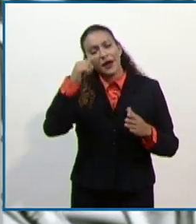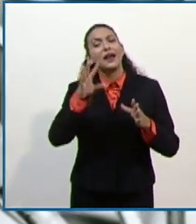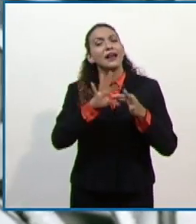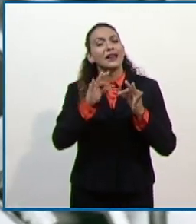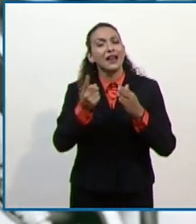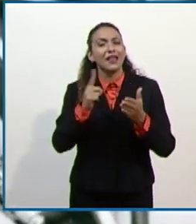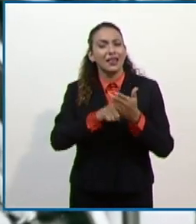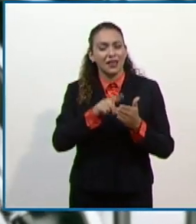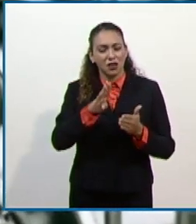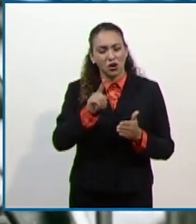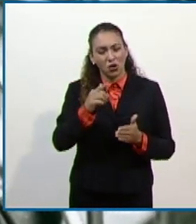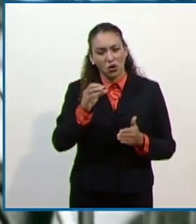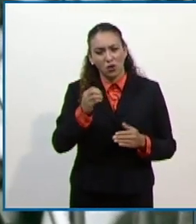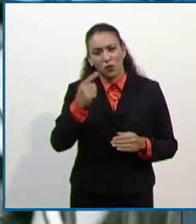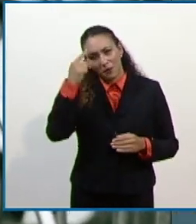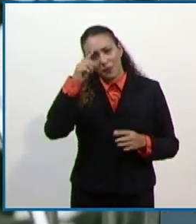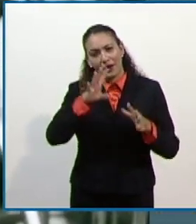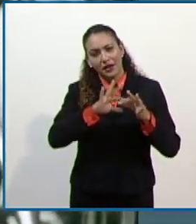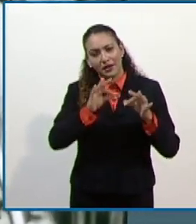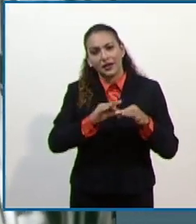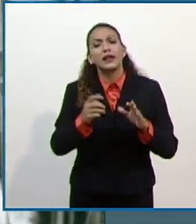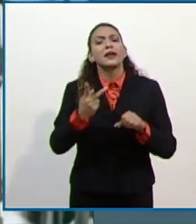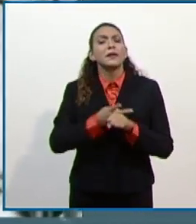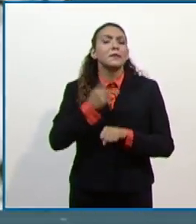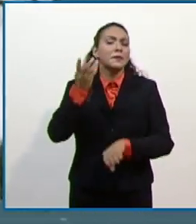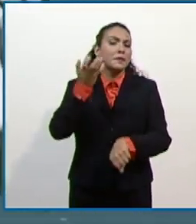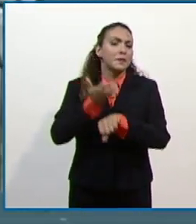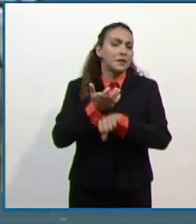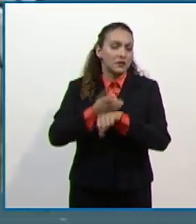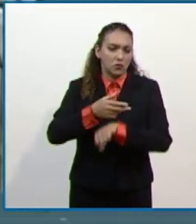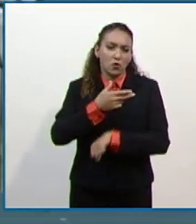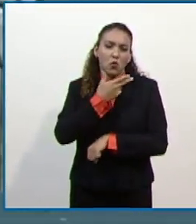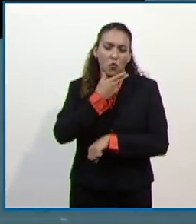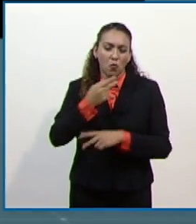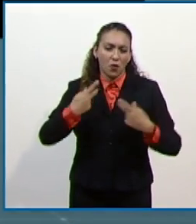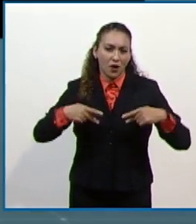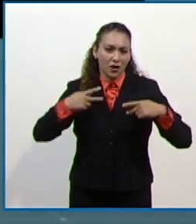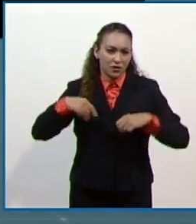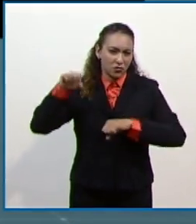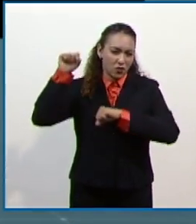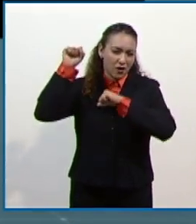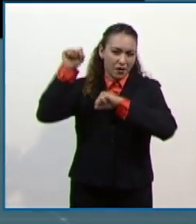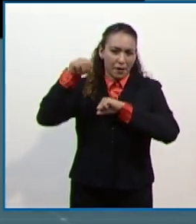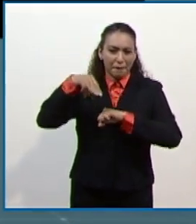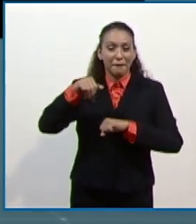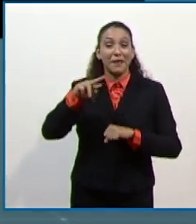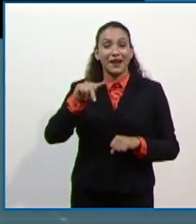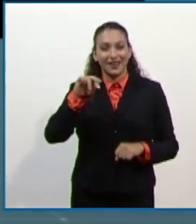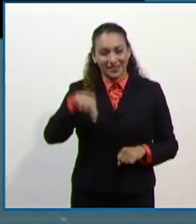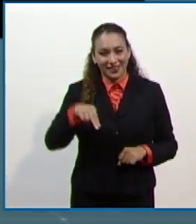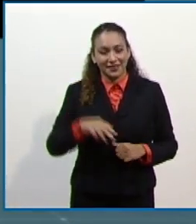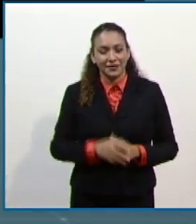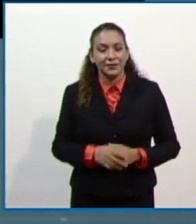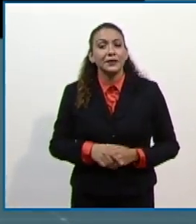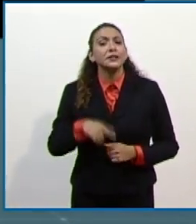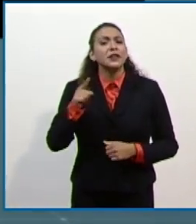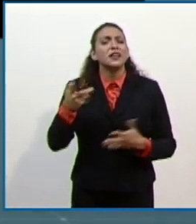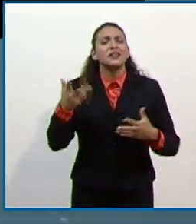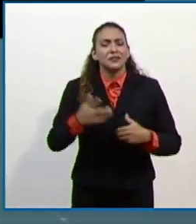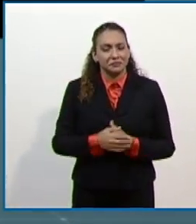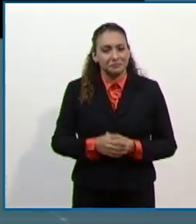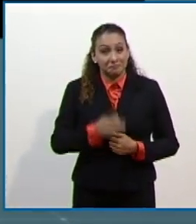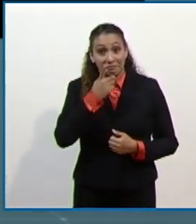recordar algunos discursos relevantes del activista estadounidense y Premio Nobel de la Paz Martin Luther King Jr., los cuales,